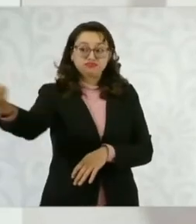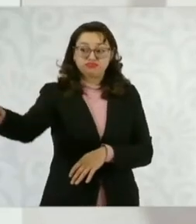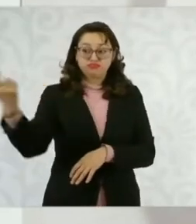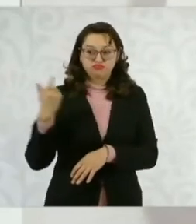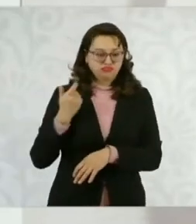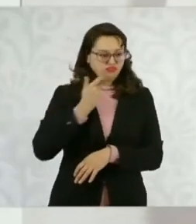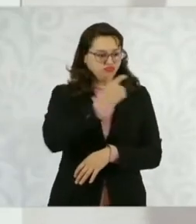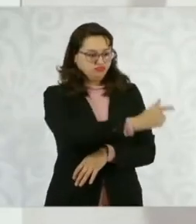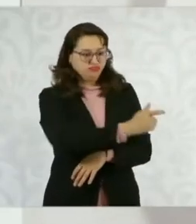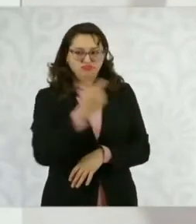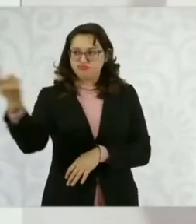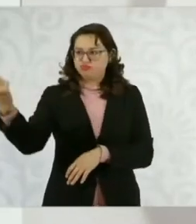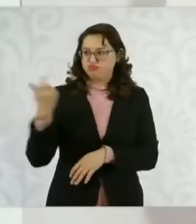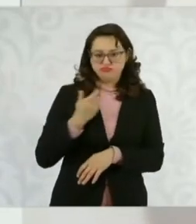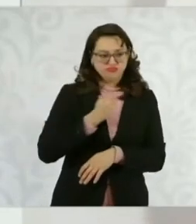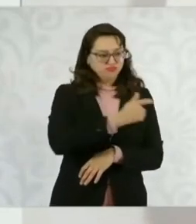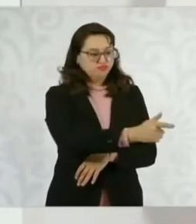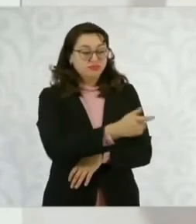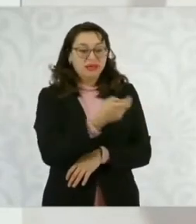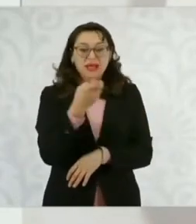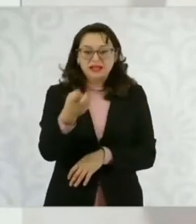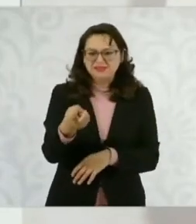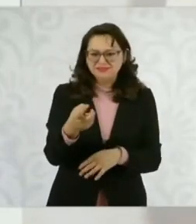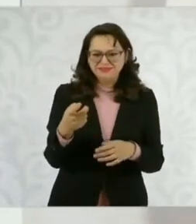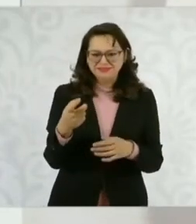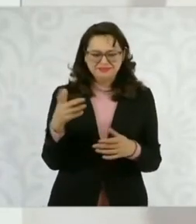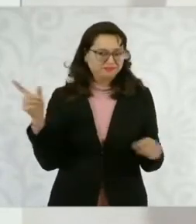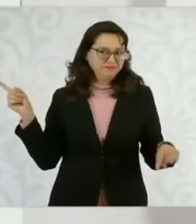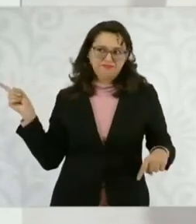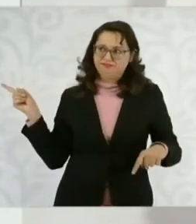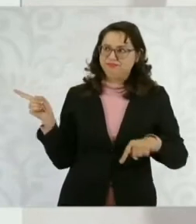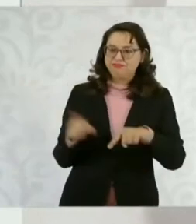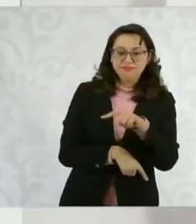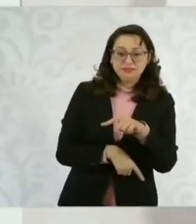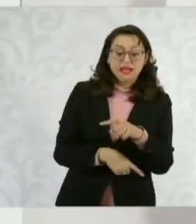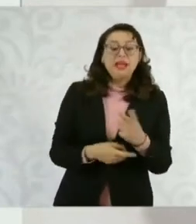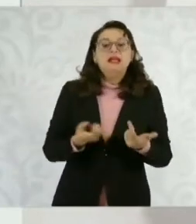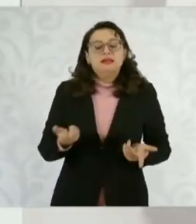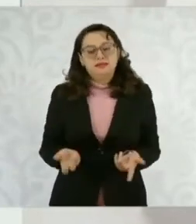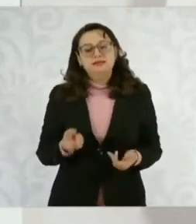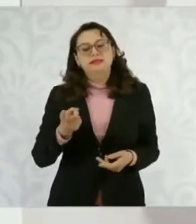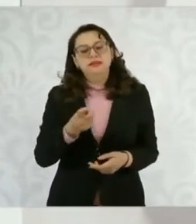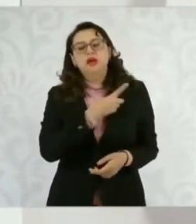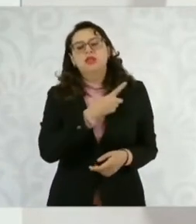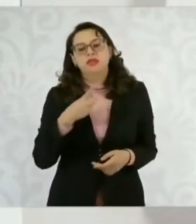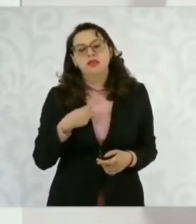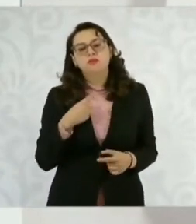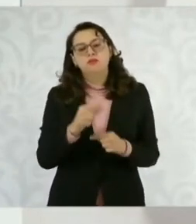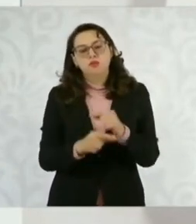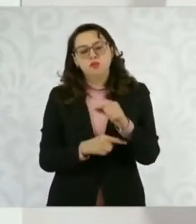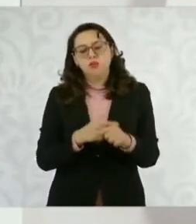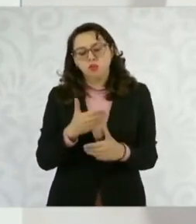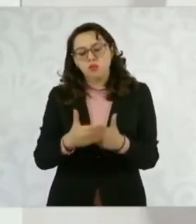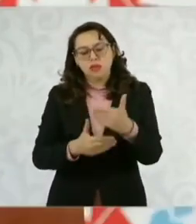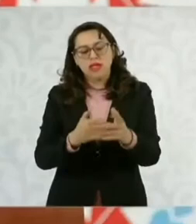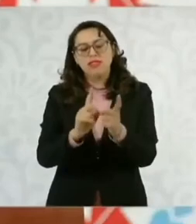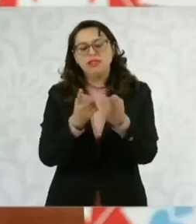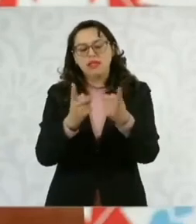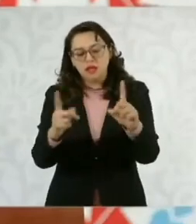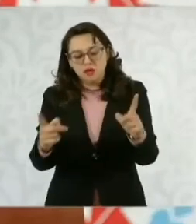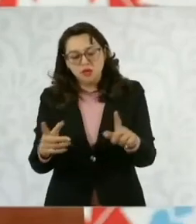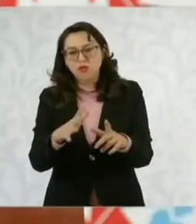ganaban. Entonces, la formalización de la economía tiene que ver con el desarrollo, con justicia del